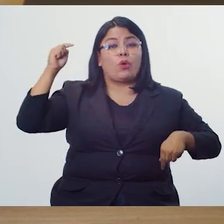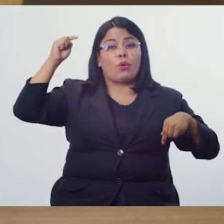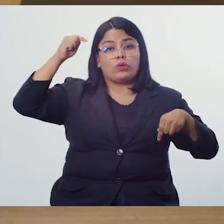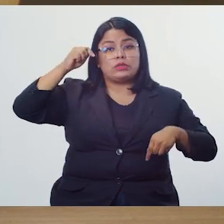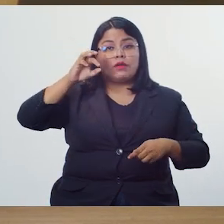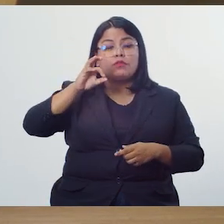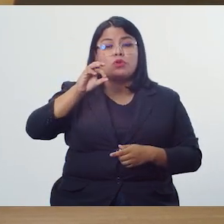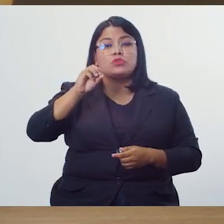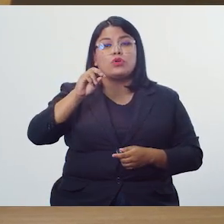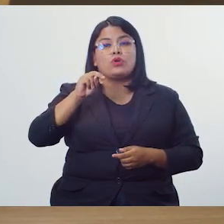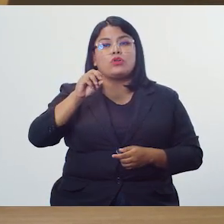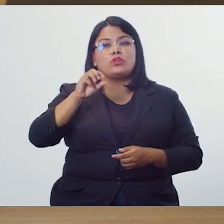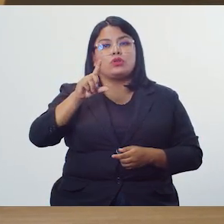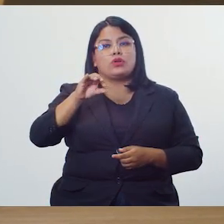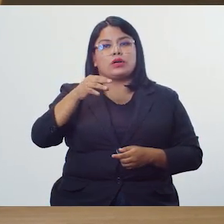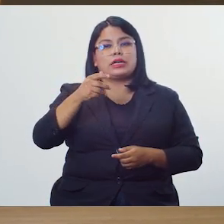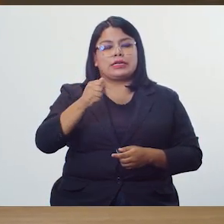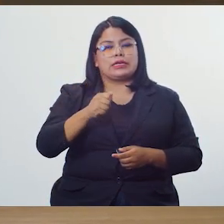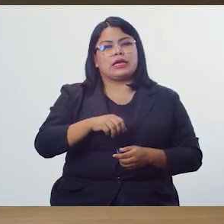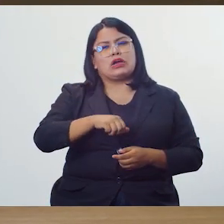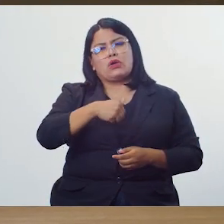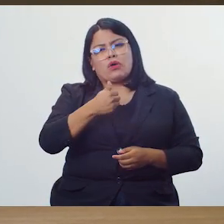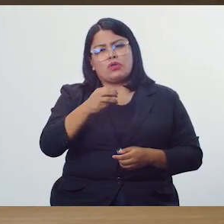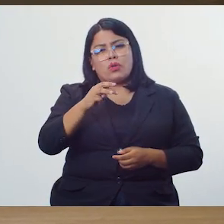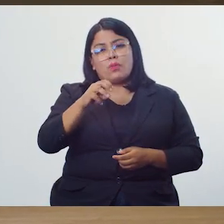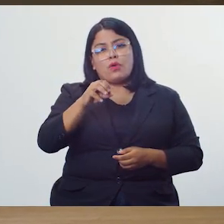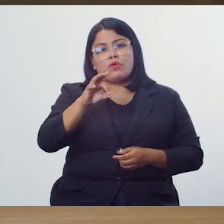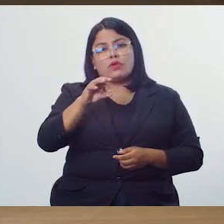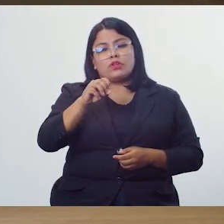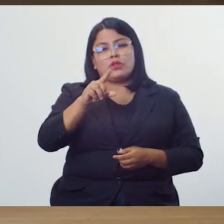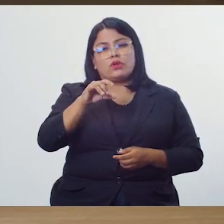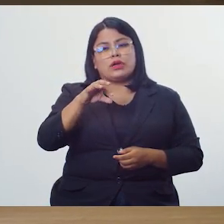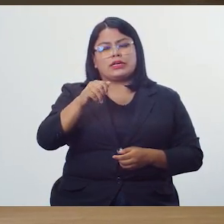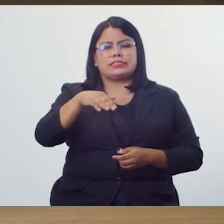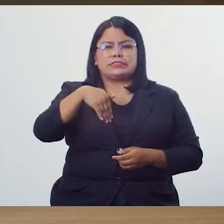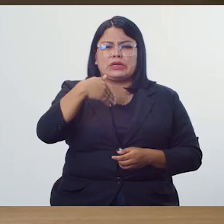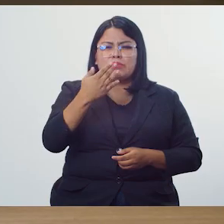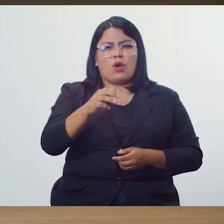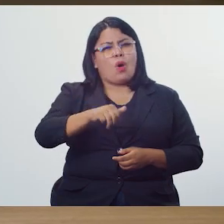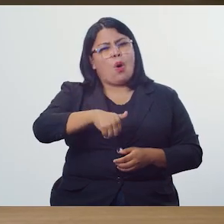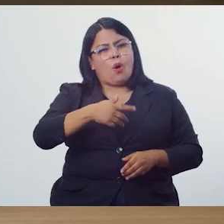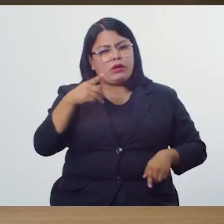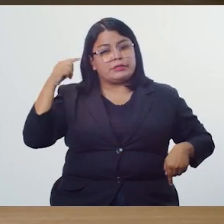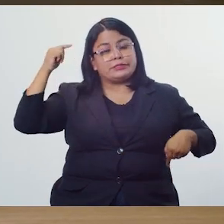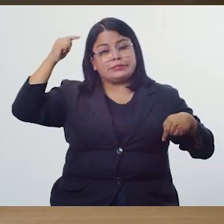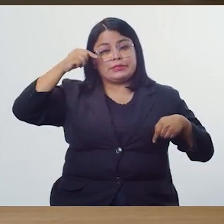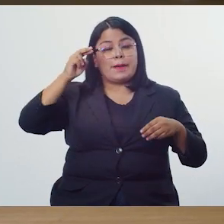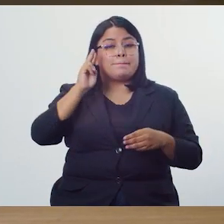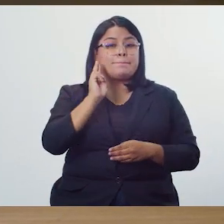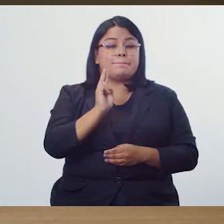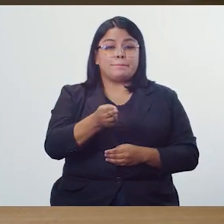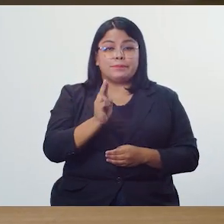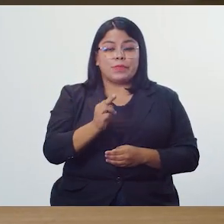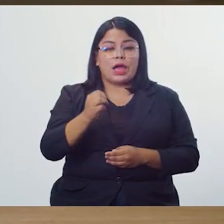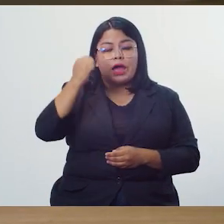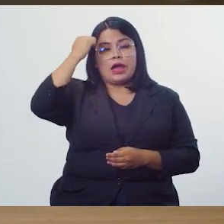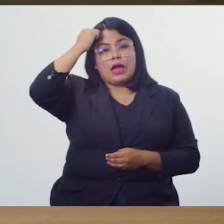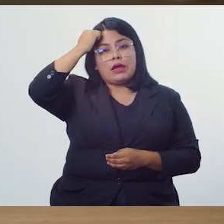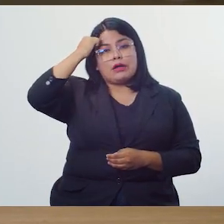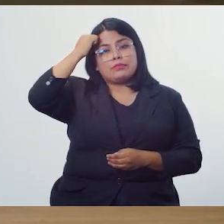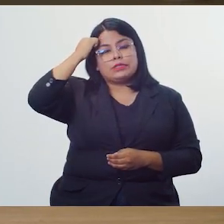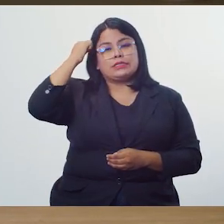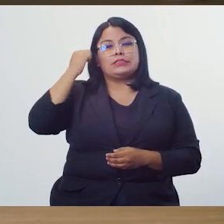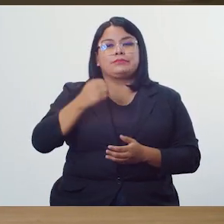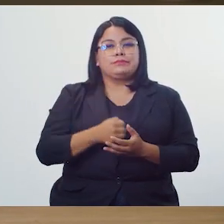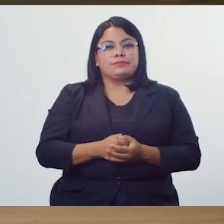conciencia fonológica, la conciencia morfológica y posteriormente otras conciencias que tienen que ver con el